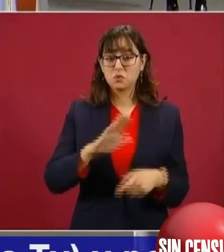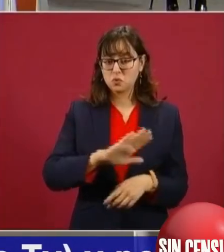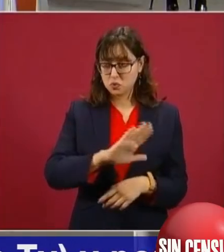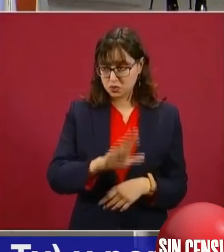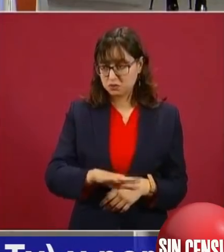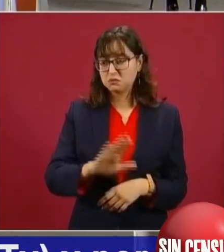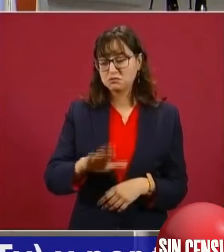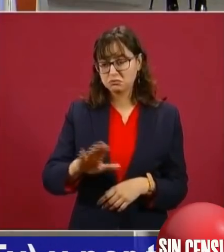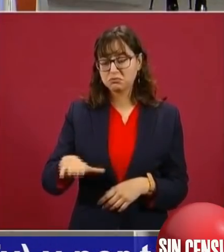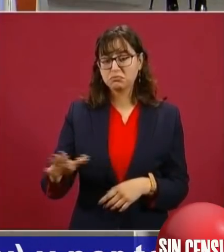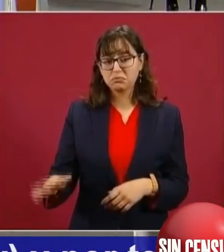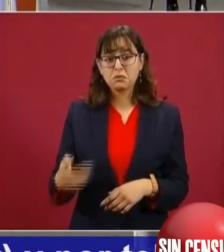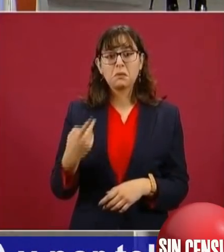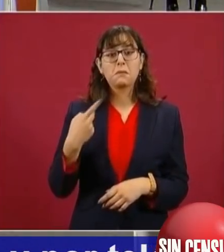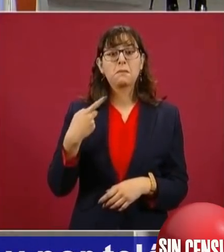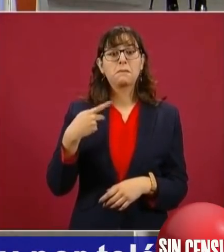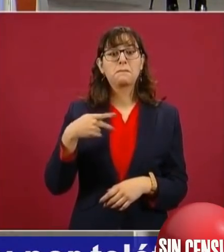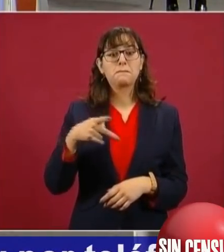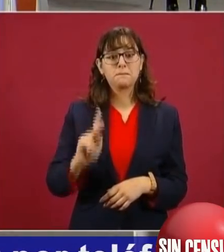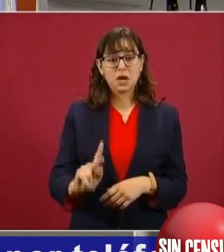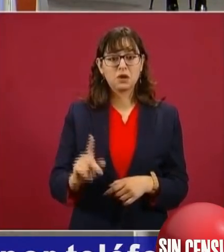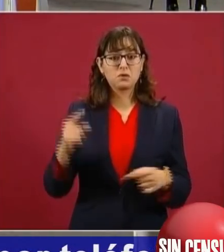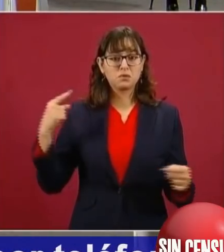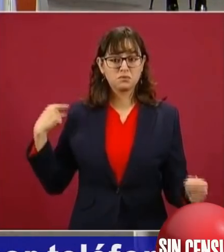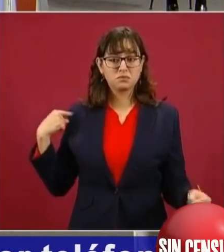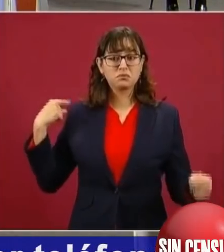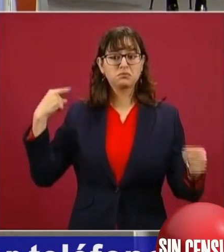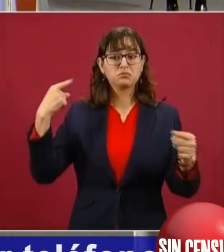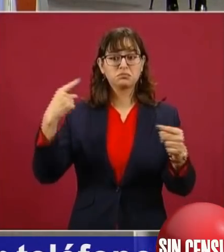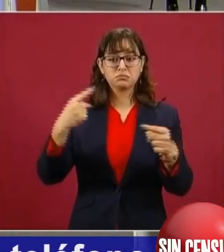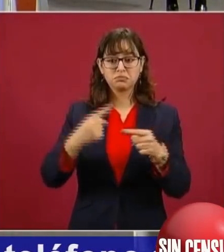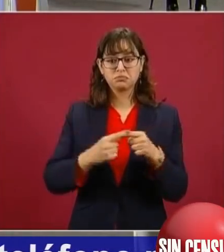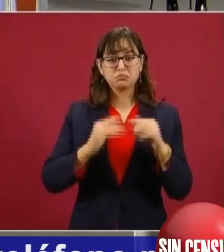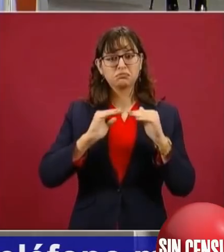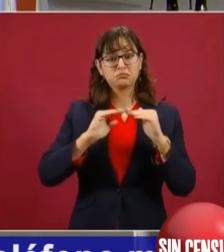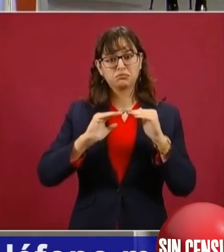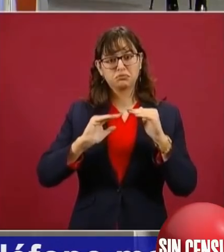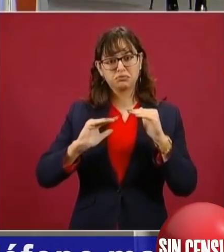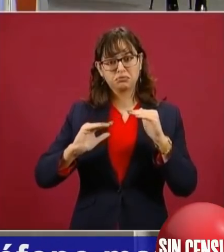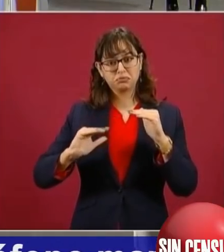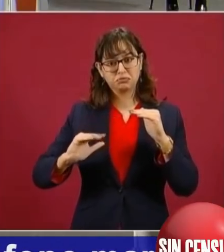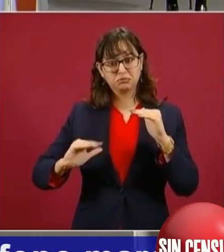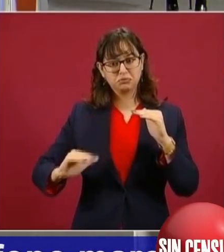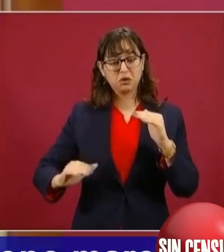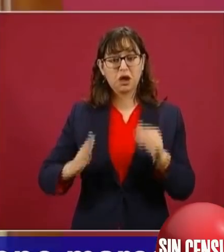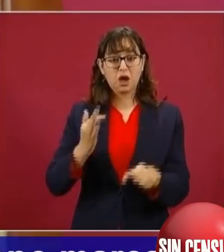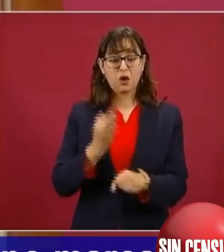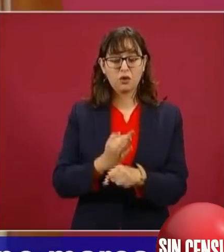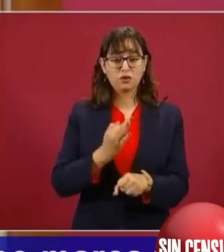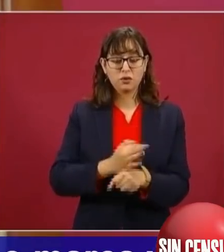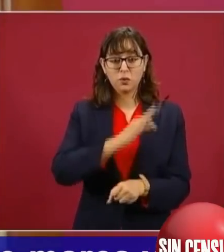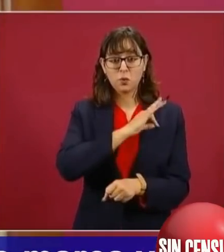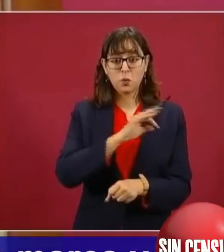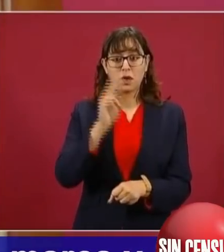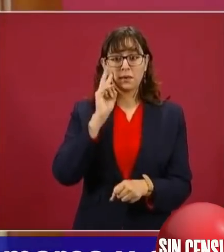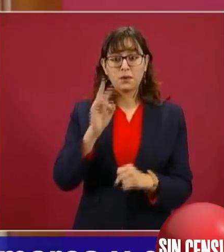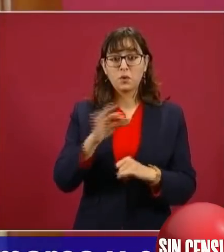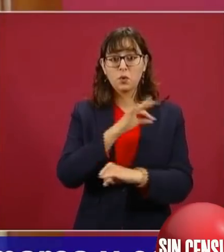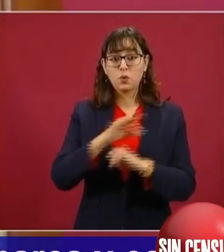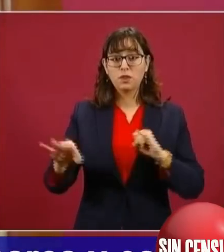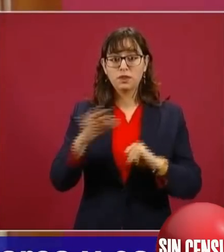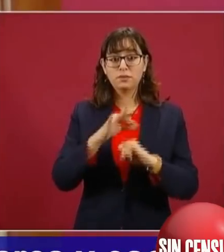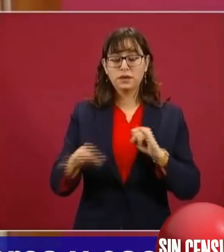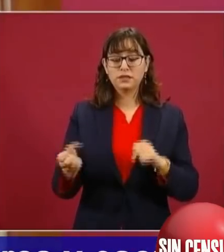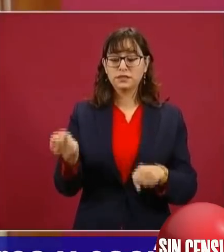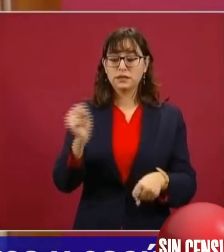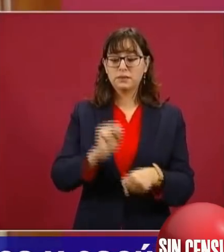semana 27 a nivel nacional ha habido una reducción sostenida. En este momento, en el último intervalo, de la semana